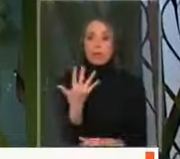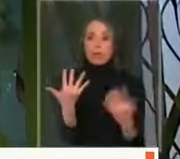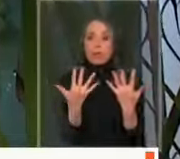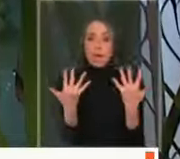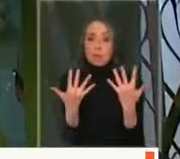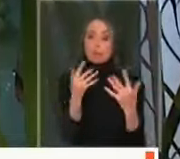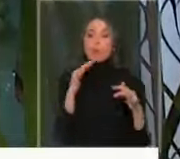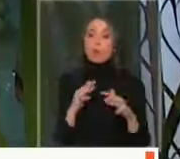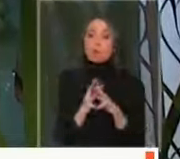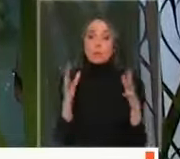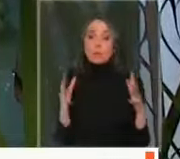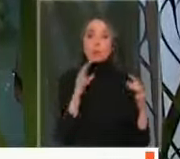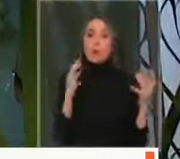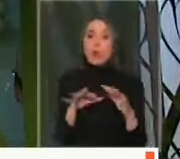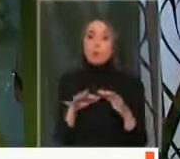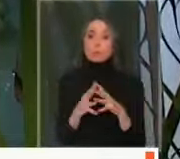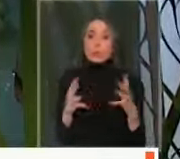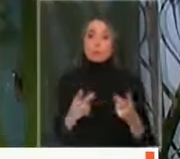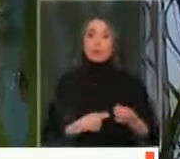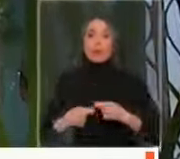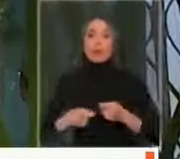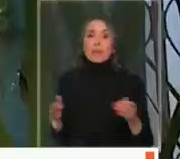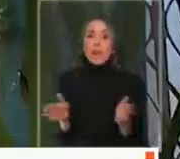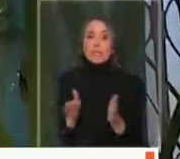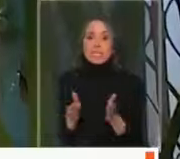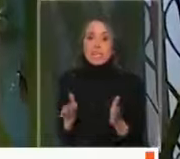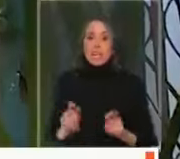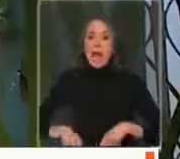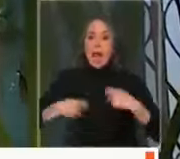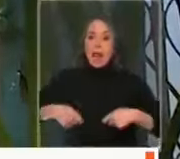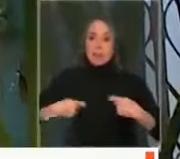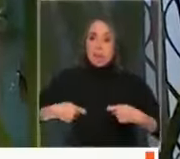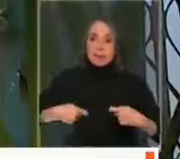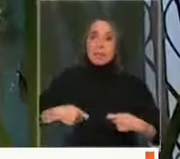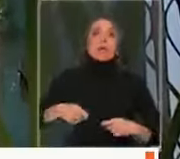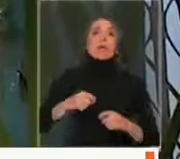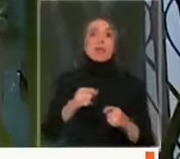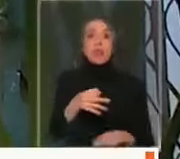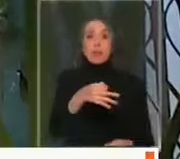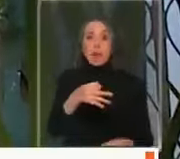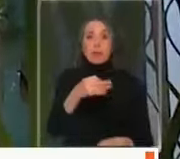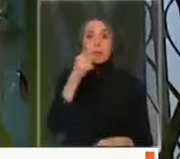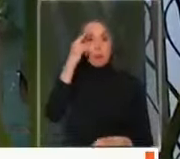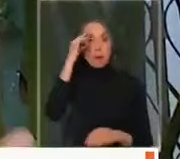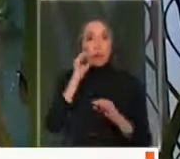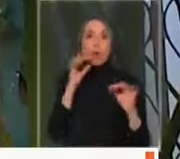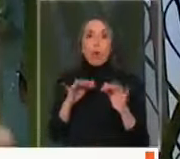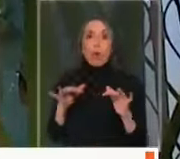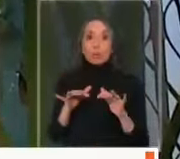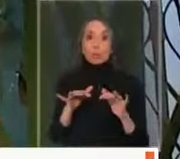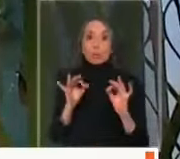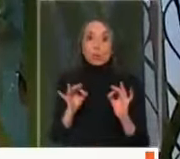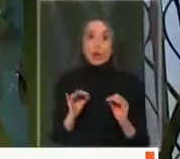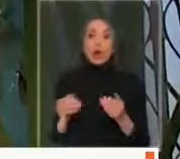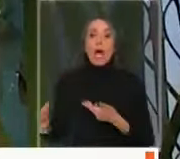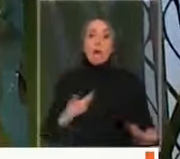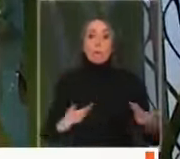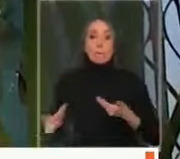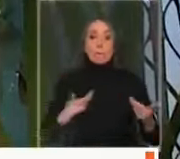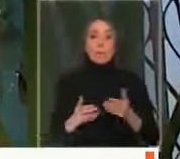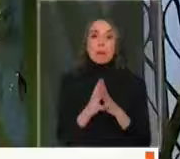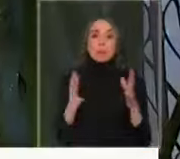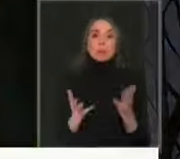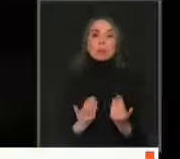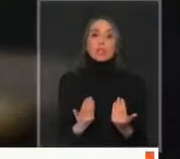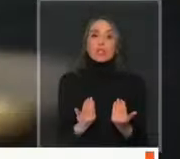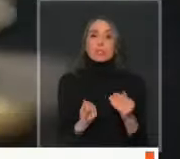usada, altamente usada, sobre todo en los comercios más pequeños. Y lo que sí nosotros nos preocupamos es que esta moneda esté donde debe estar. Tenemos una demanda altísima